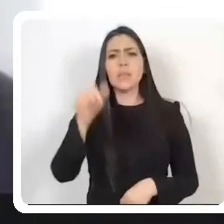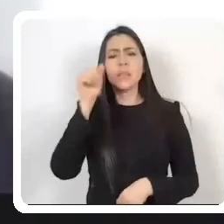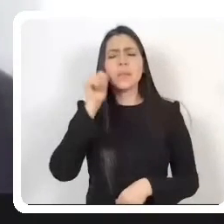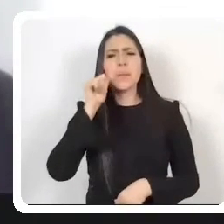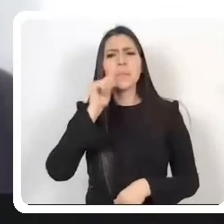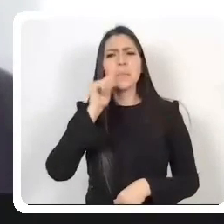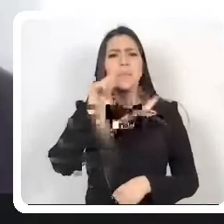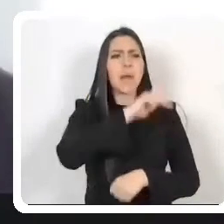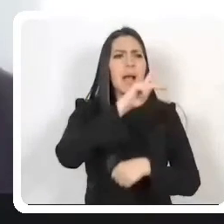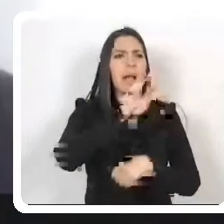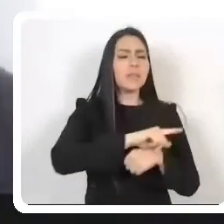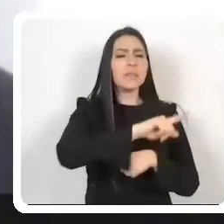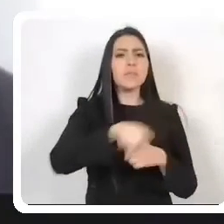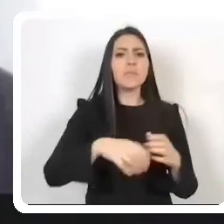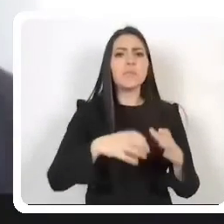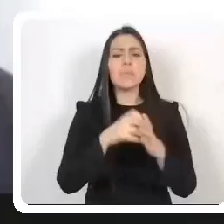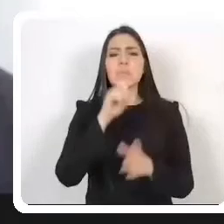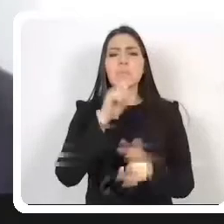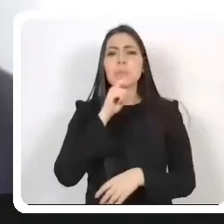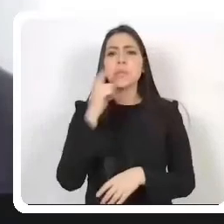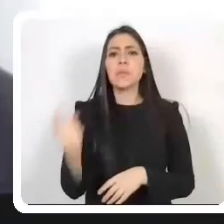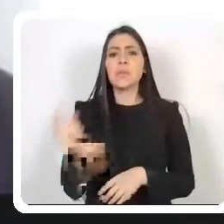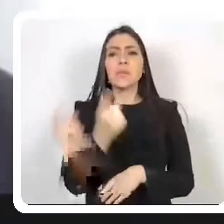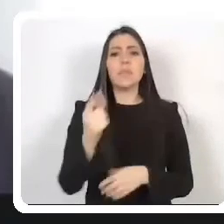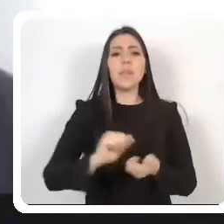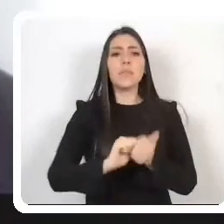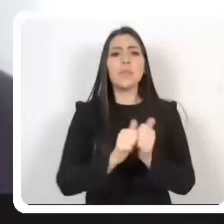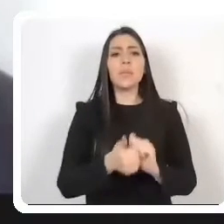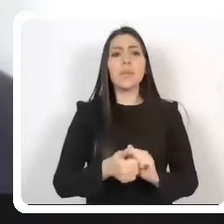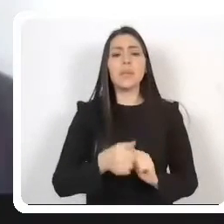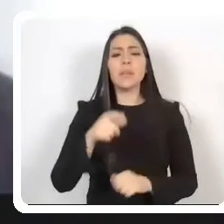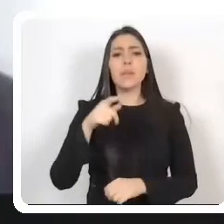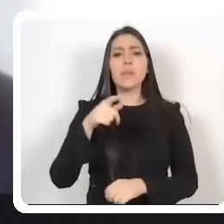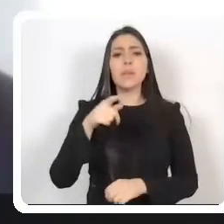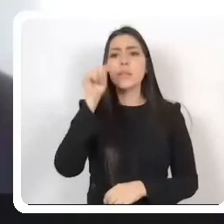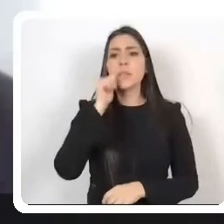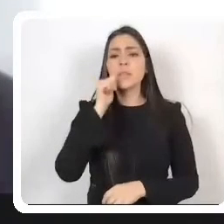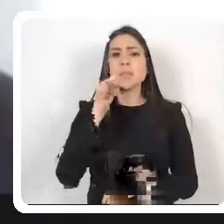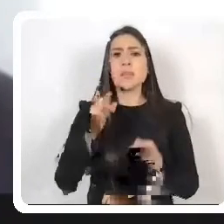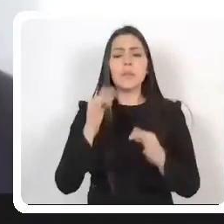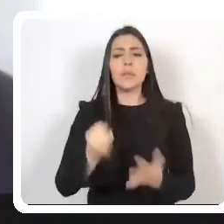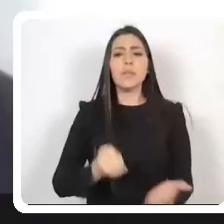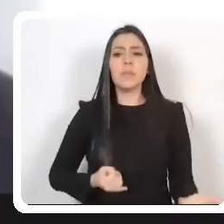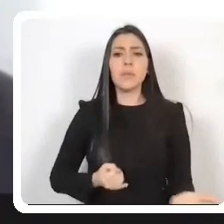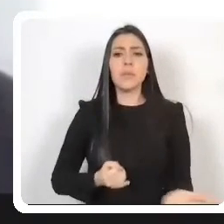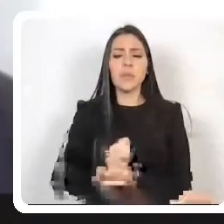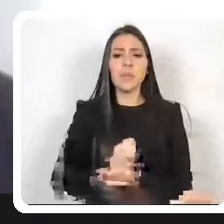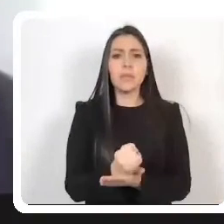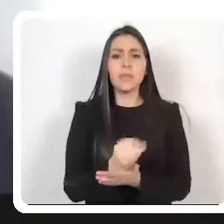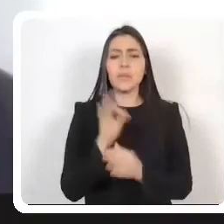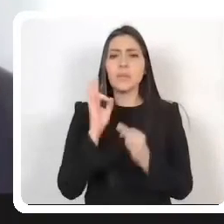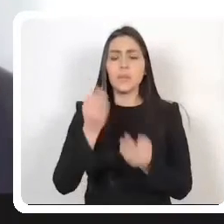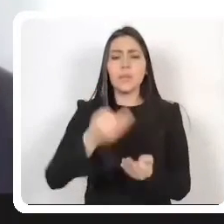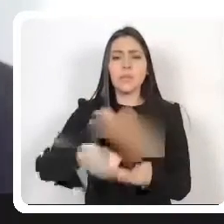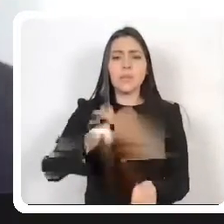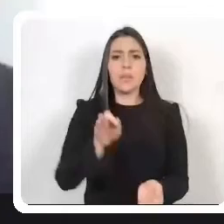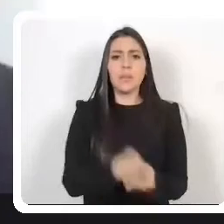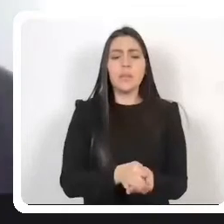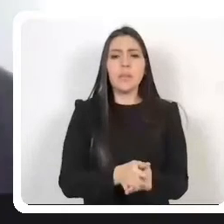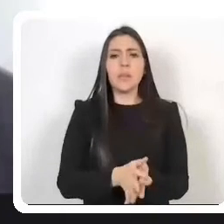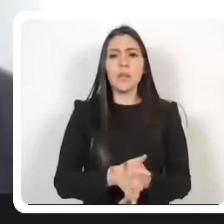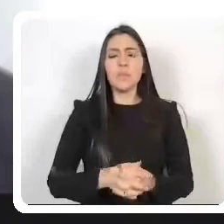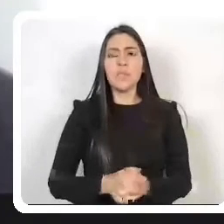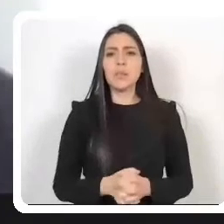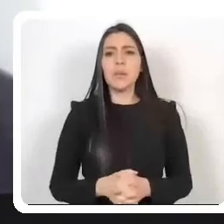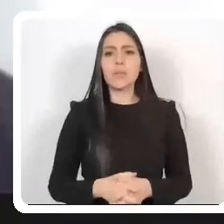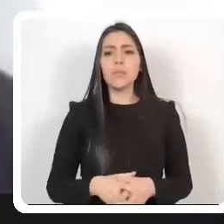país y extranjeras, siempre firme y leal a las